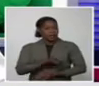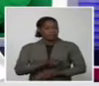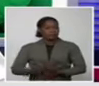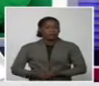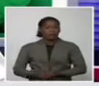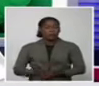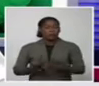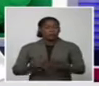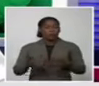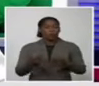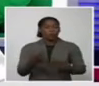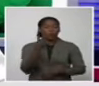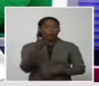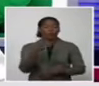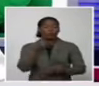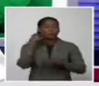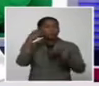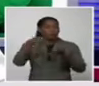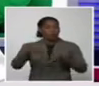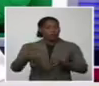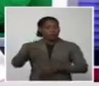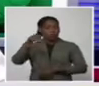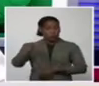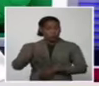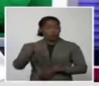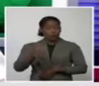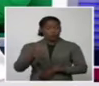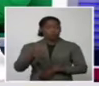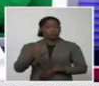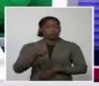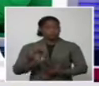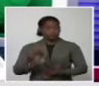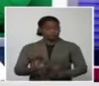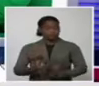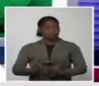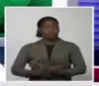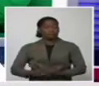de cuatro personas en Cuba